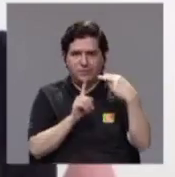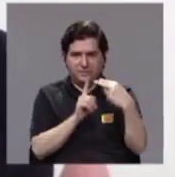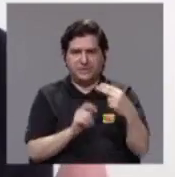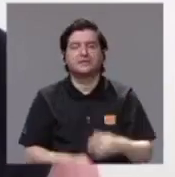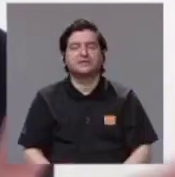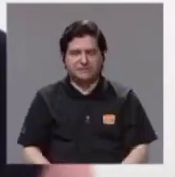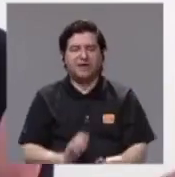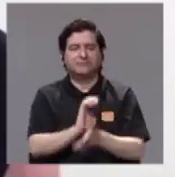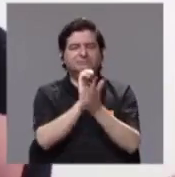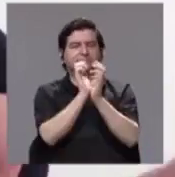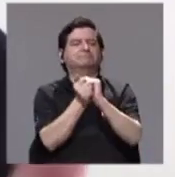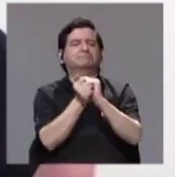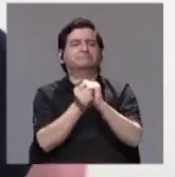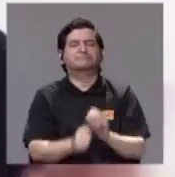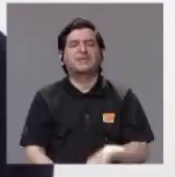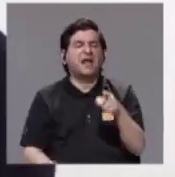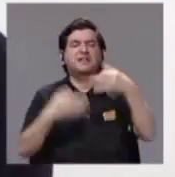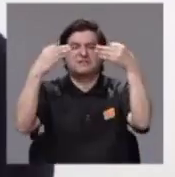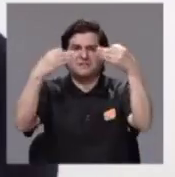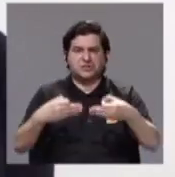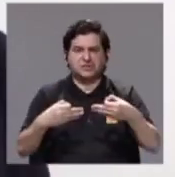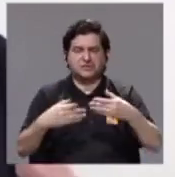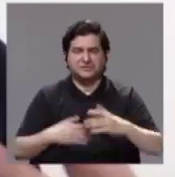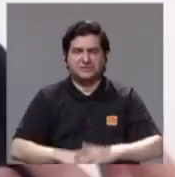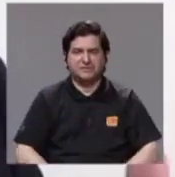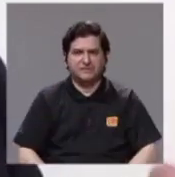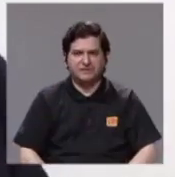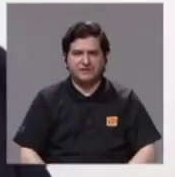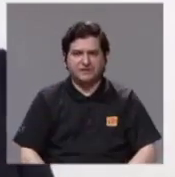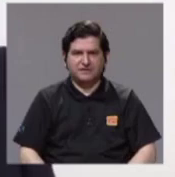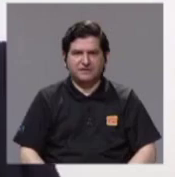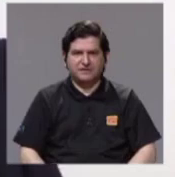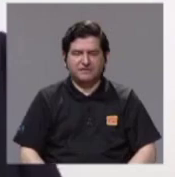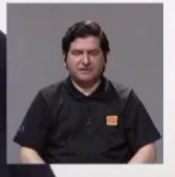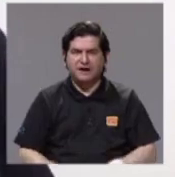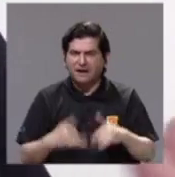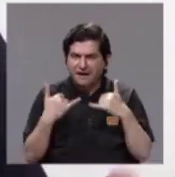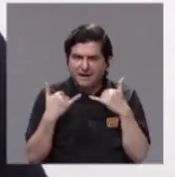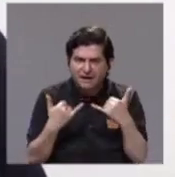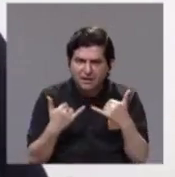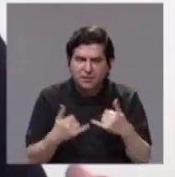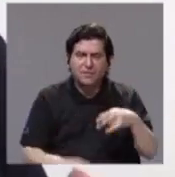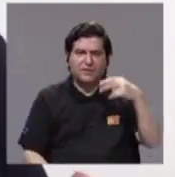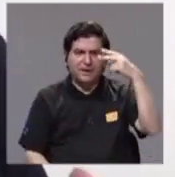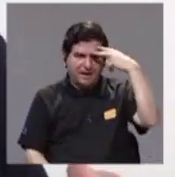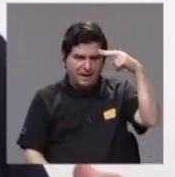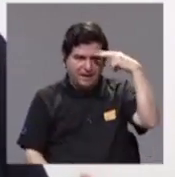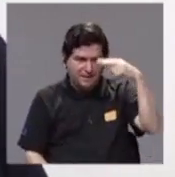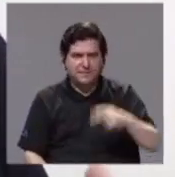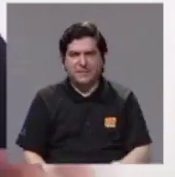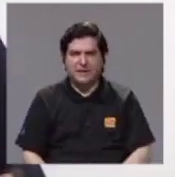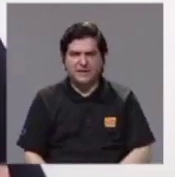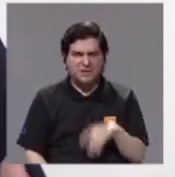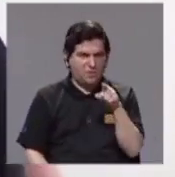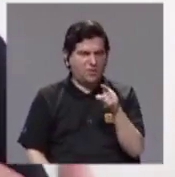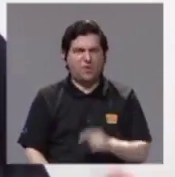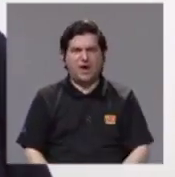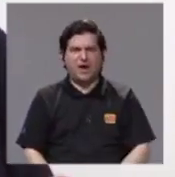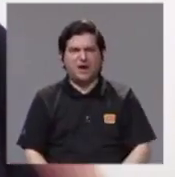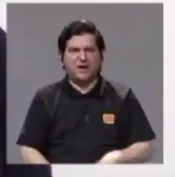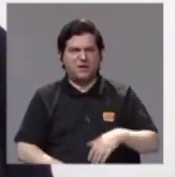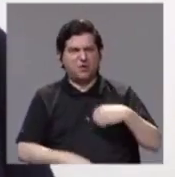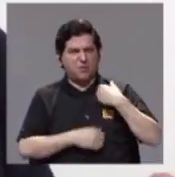su perspectiva, cambió su perspectiva y decidió entrar en